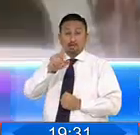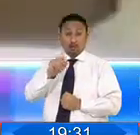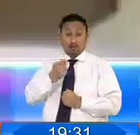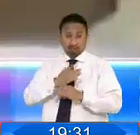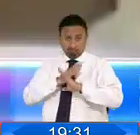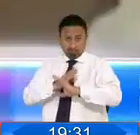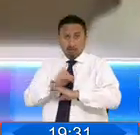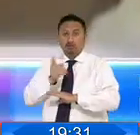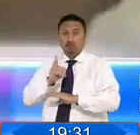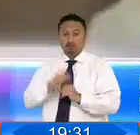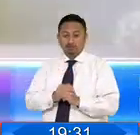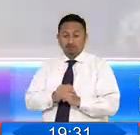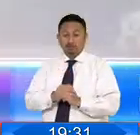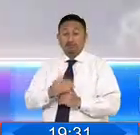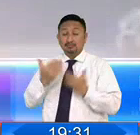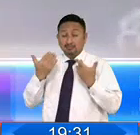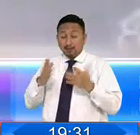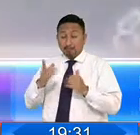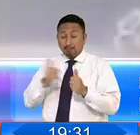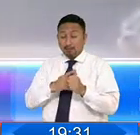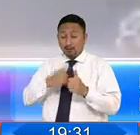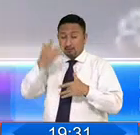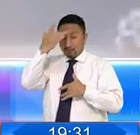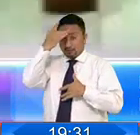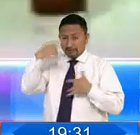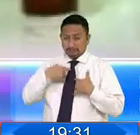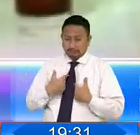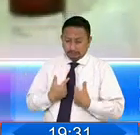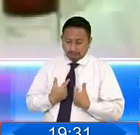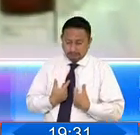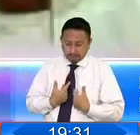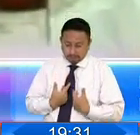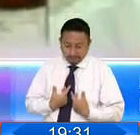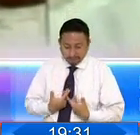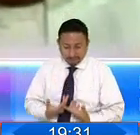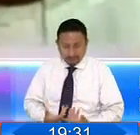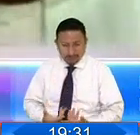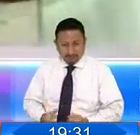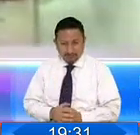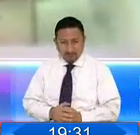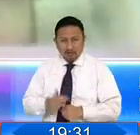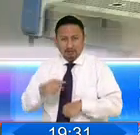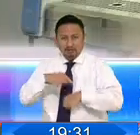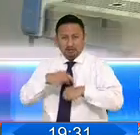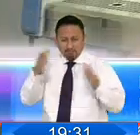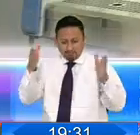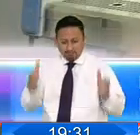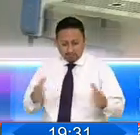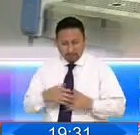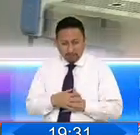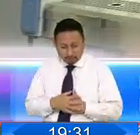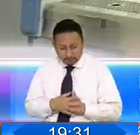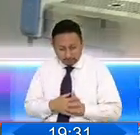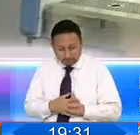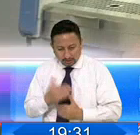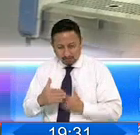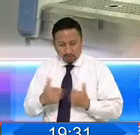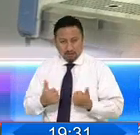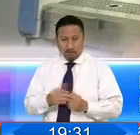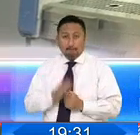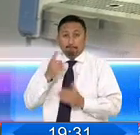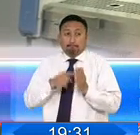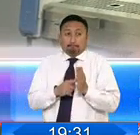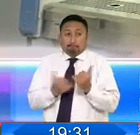Los anticuerpos aparecen una vez padecida la enfermedad y su duración en el cuerpo es por tiempo limitado. Gente que ahorita tiene, por